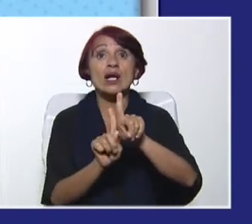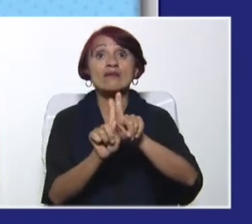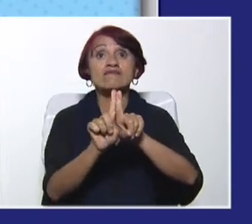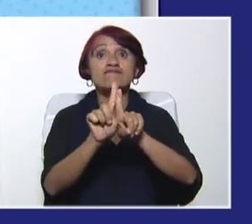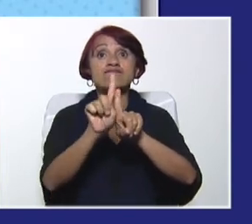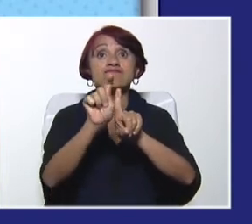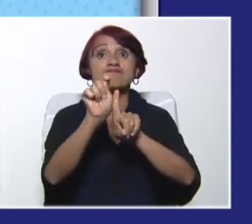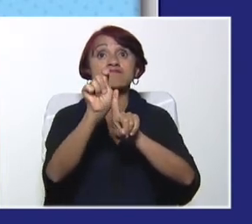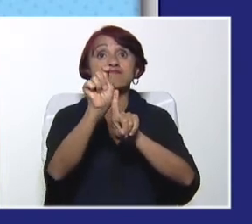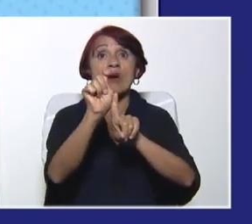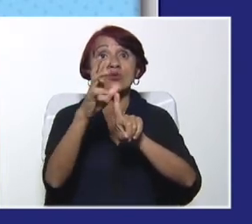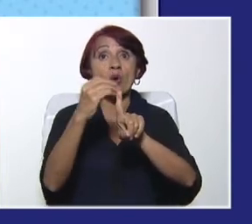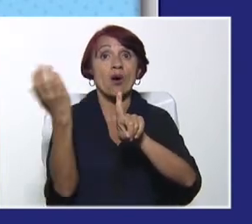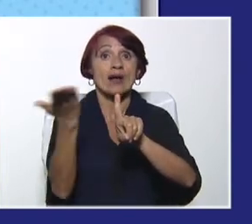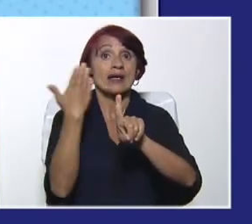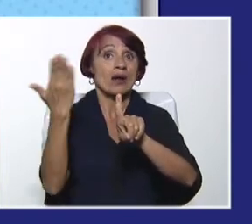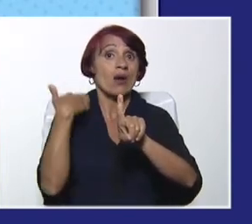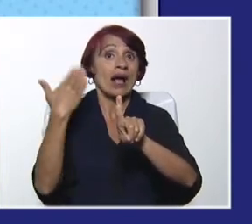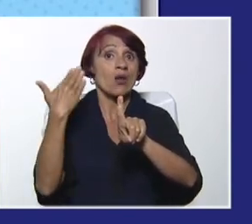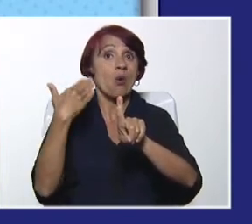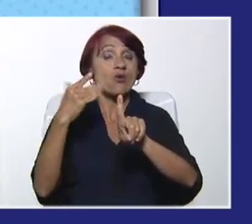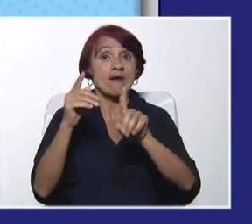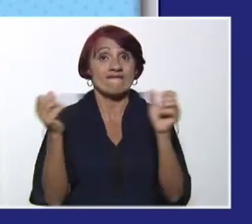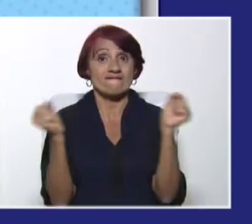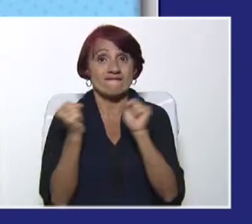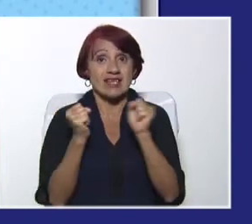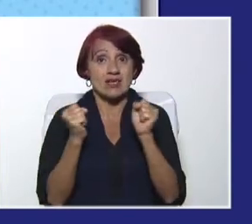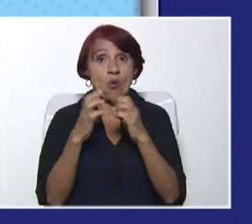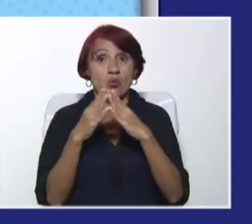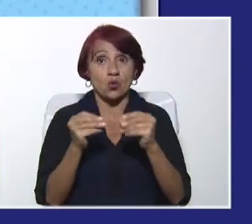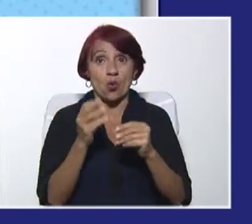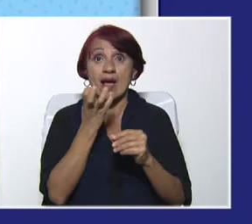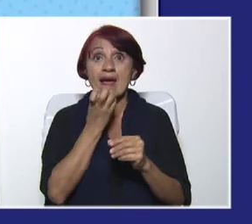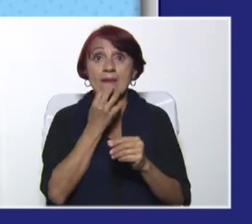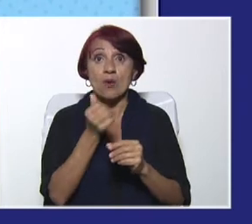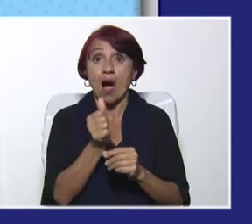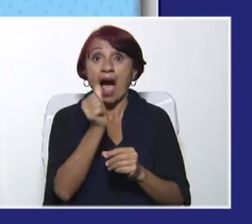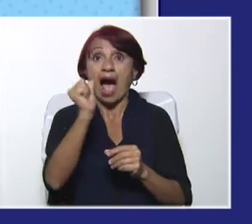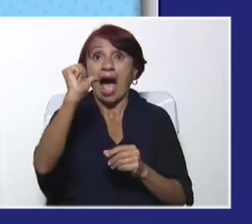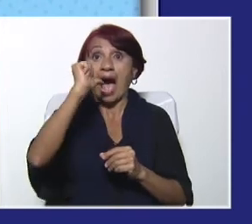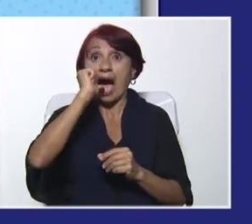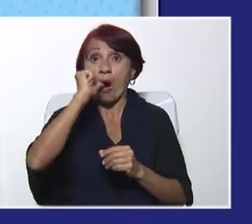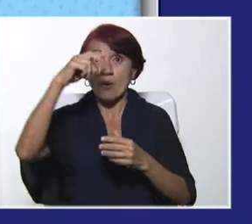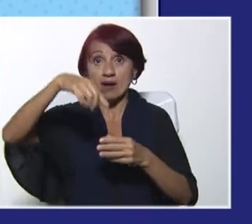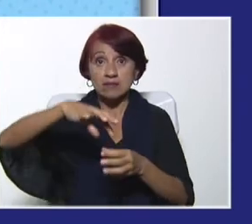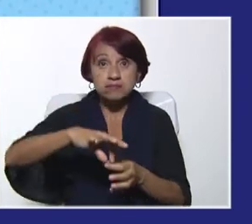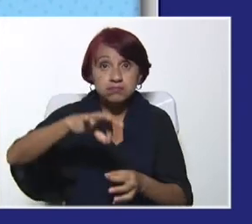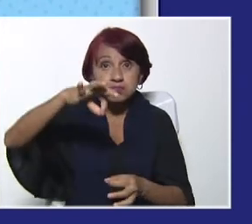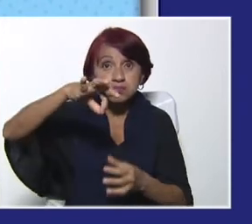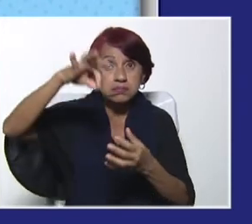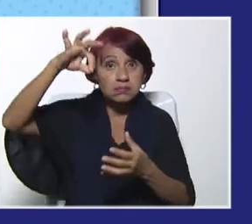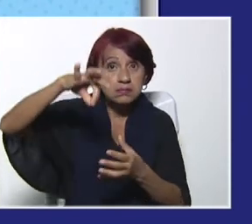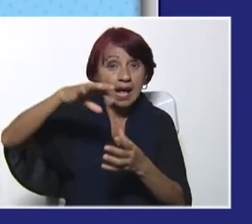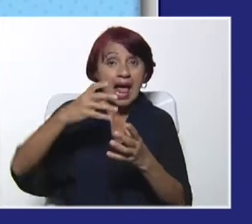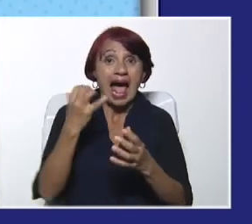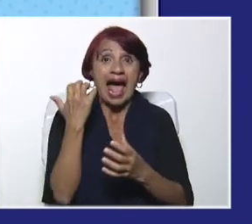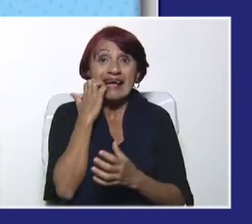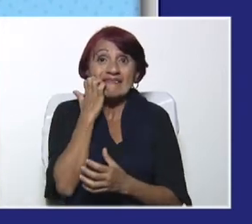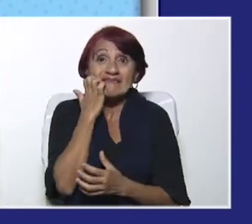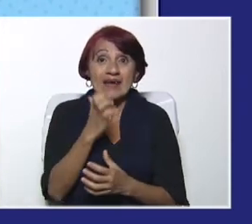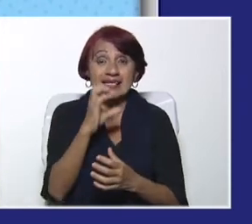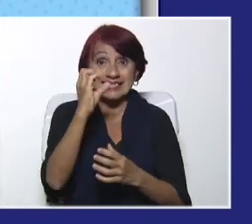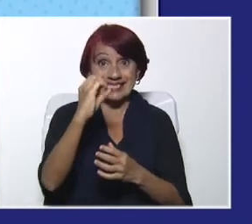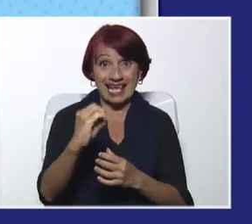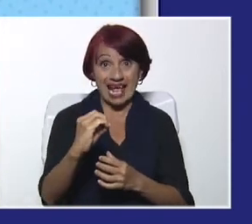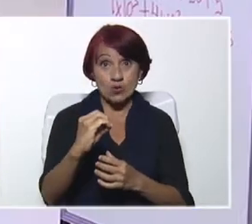de evaporación y de congelación del agua. Cuando tenemos 0 grados Celsius, el agua se congela, y cuando